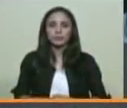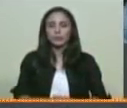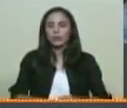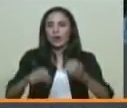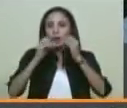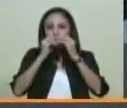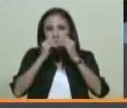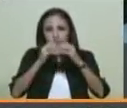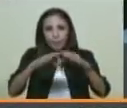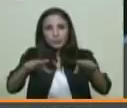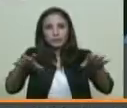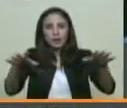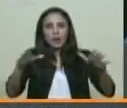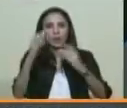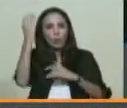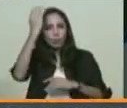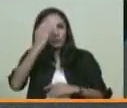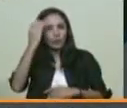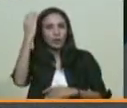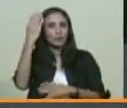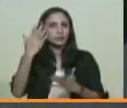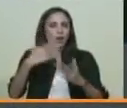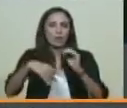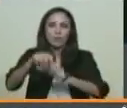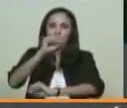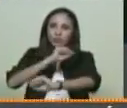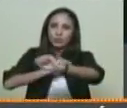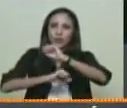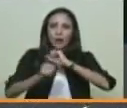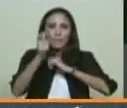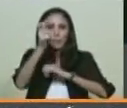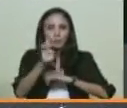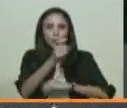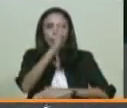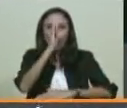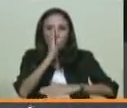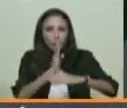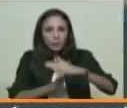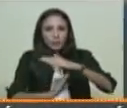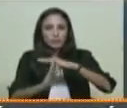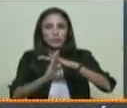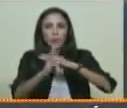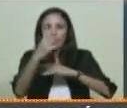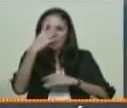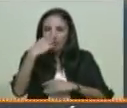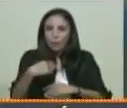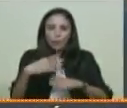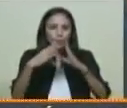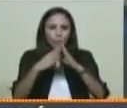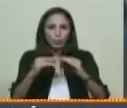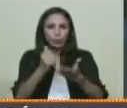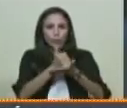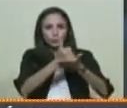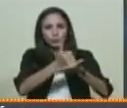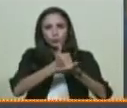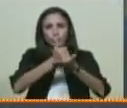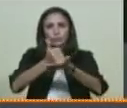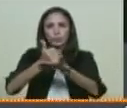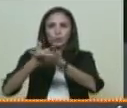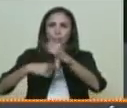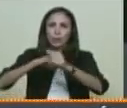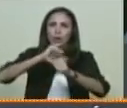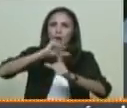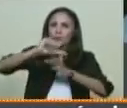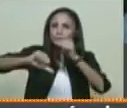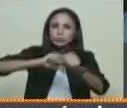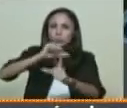de la conciencia del pueblo en la lucha por los oprimidos, por los humildes, siempre llevando como